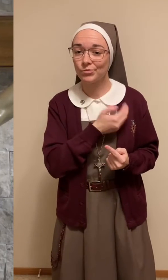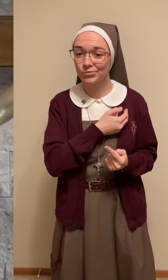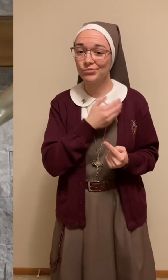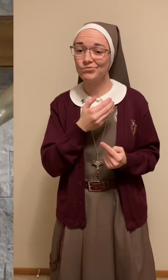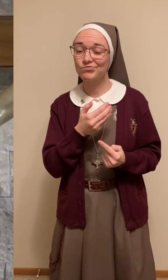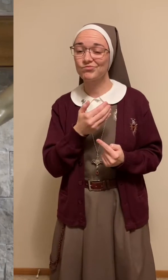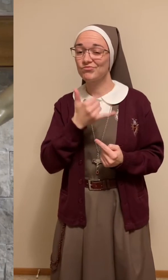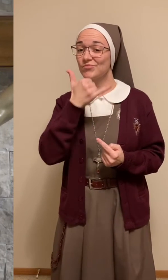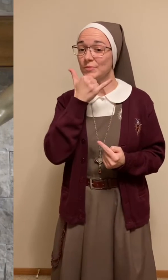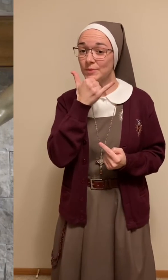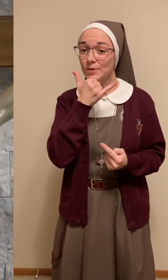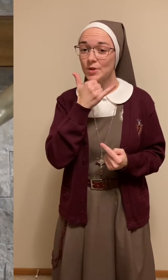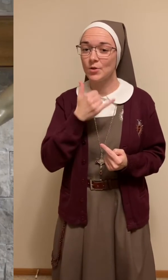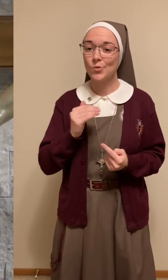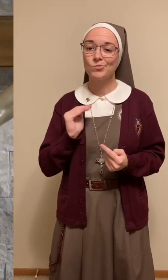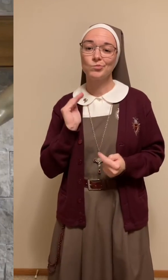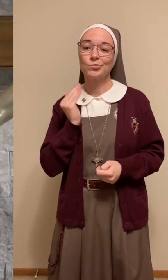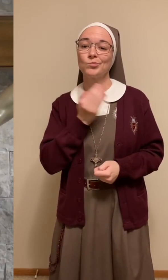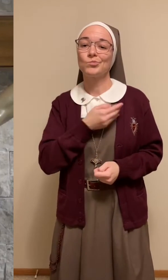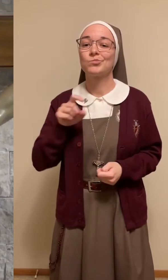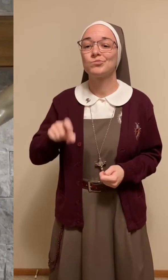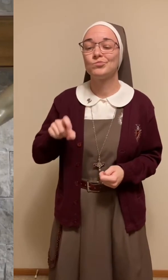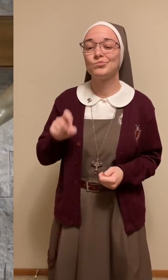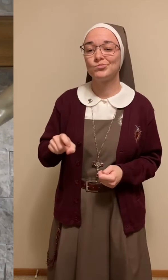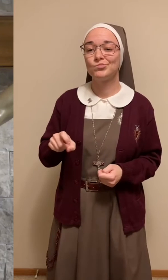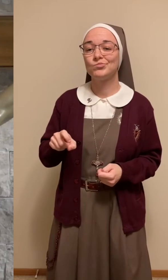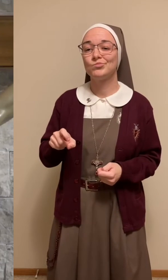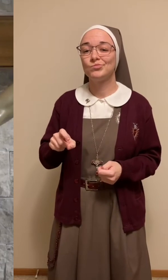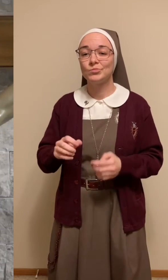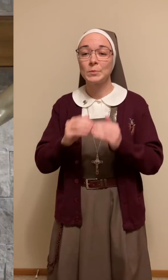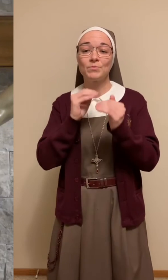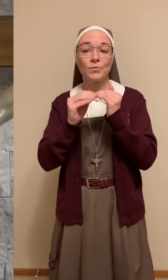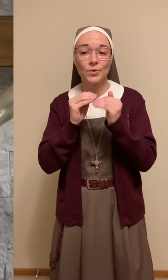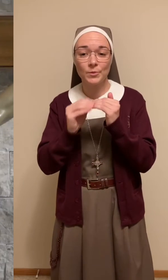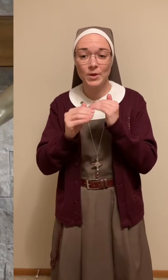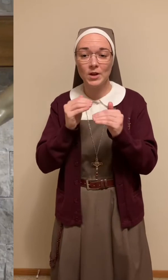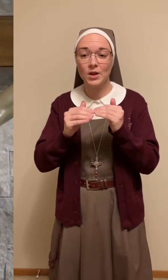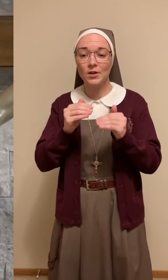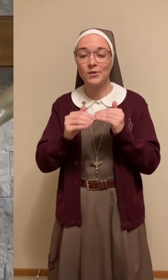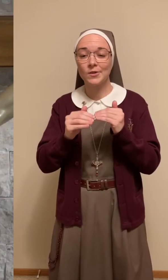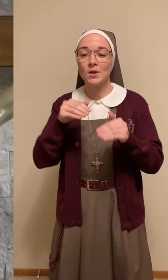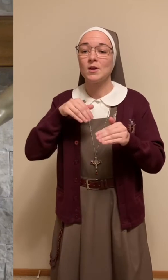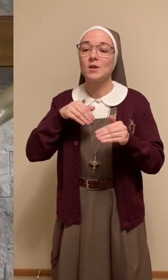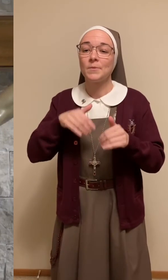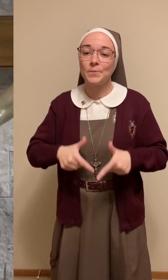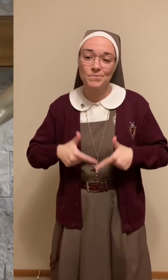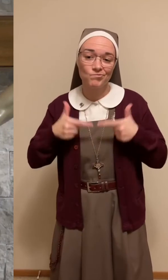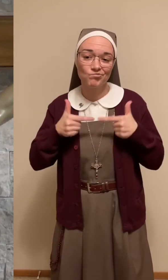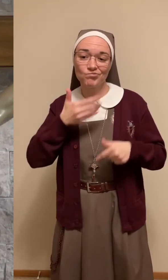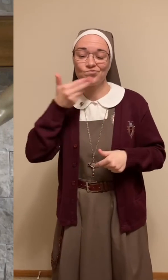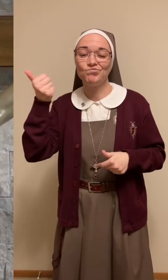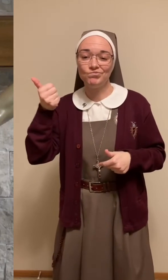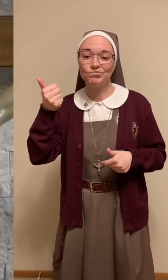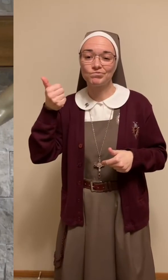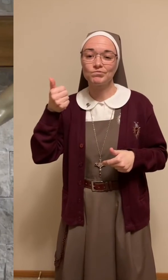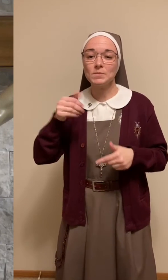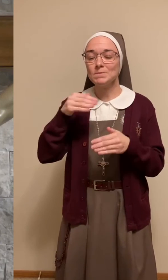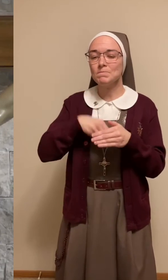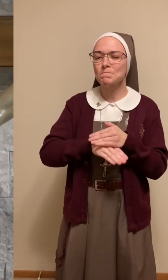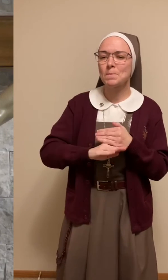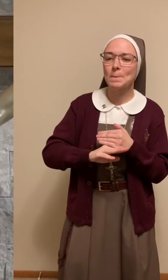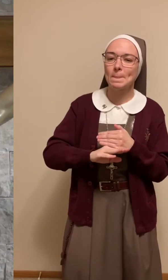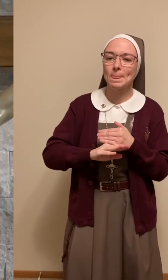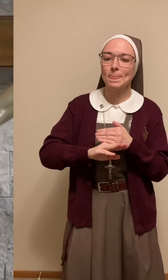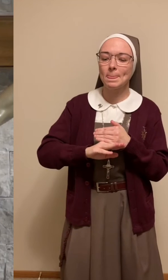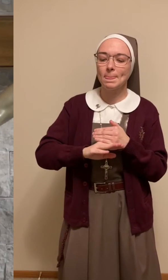hay que reparar y hacer el bien entra en nuestro mundo a través de esta eucaristía